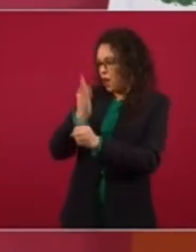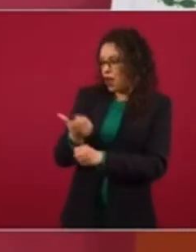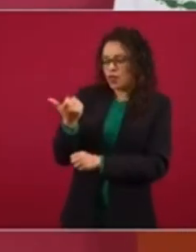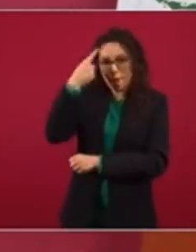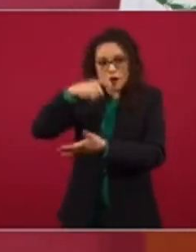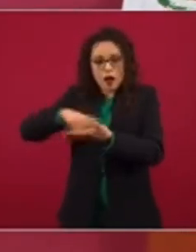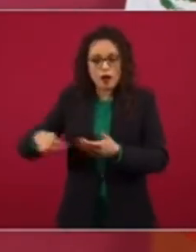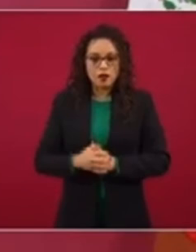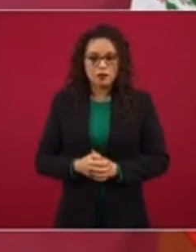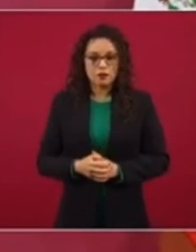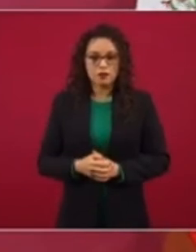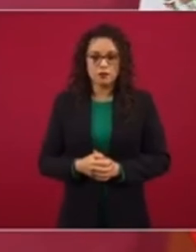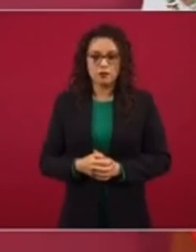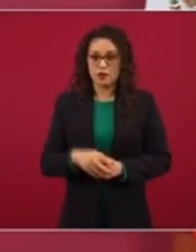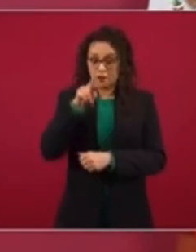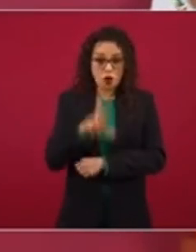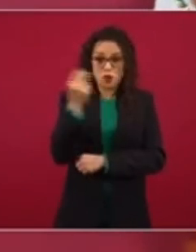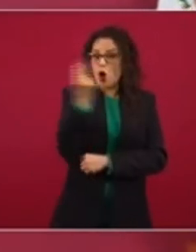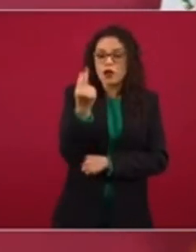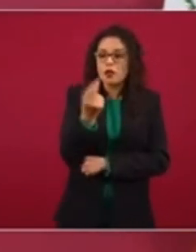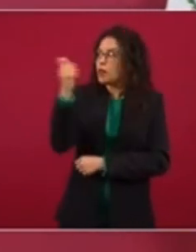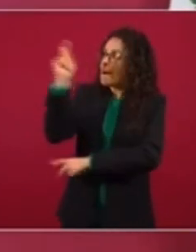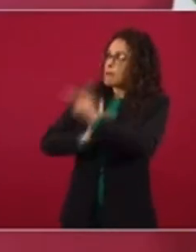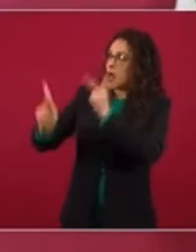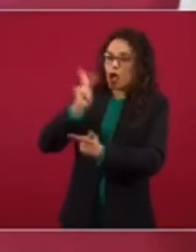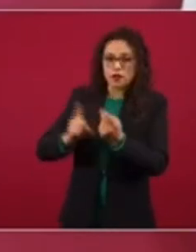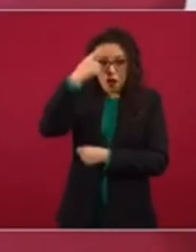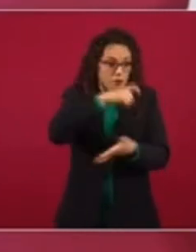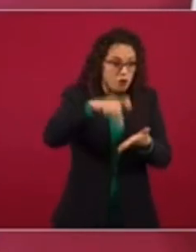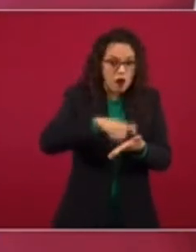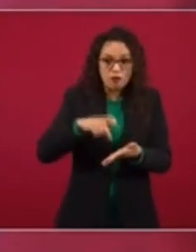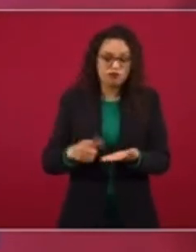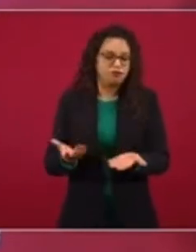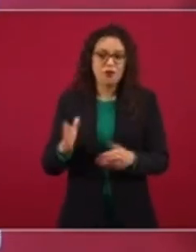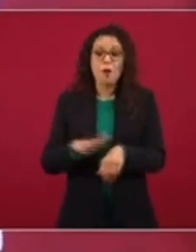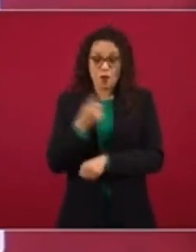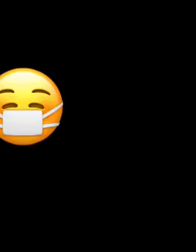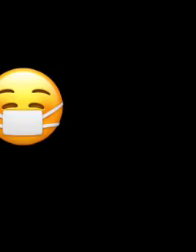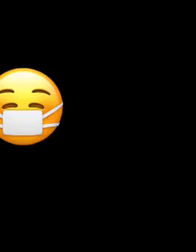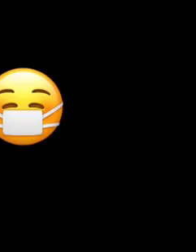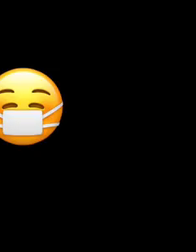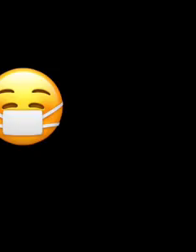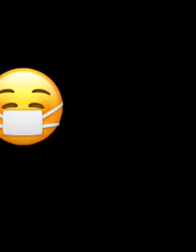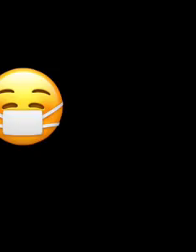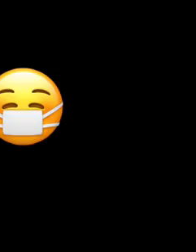No necesitamos de crédito porque se está combatiendo la corrupción.